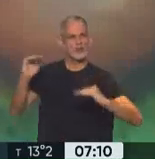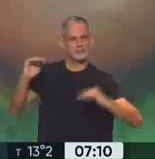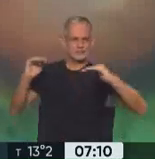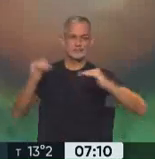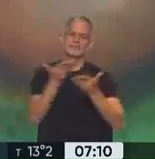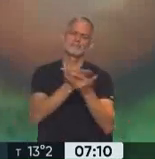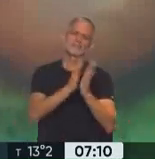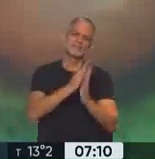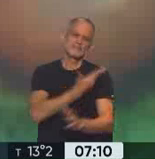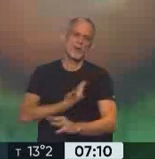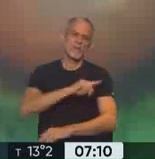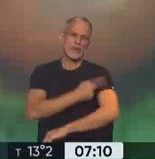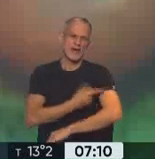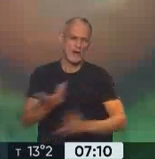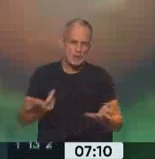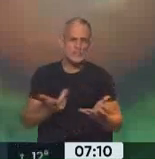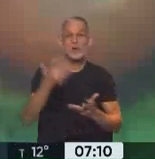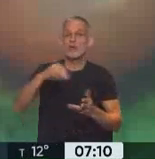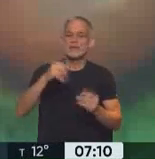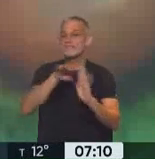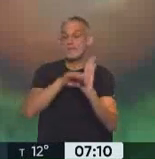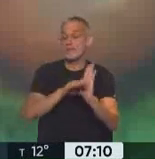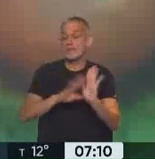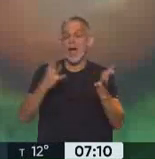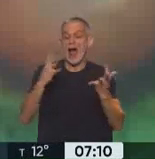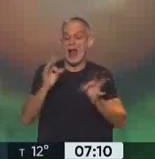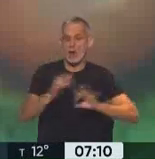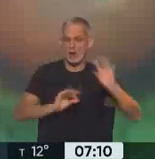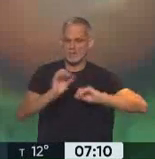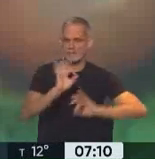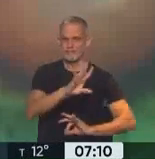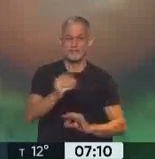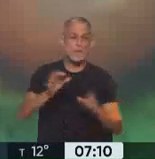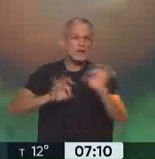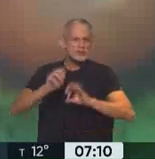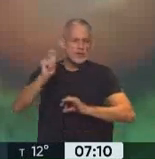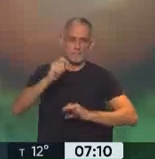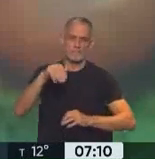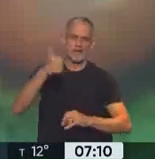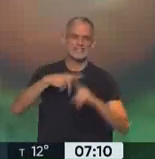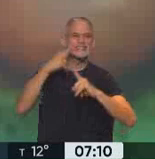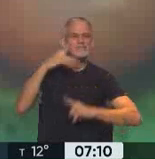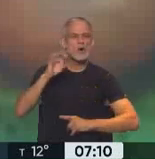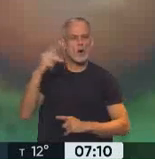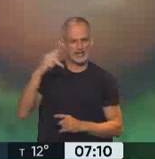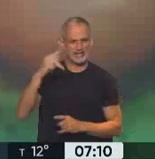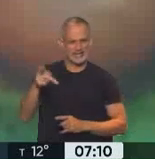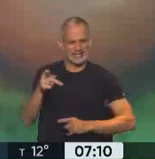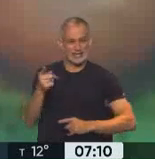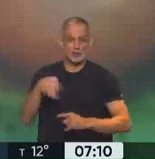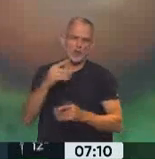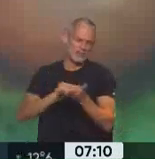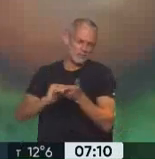al Ejecutivo que instrumente lo necesario. Eso fue un proyecto de Máximo Kirchner con otros diputados del